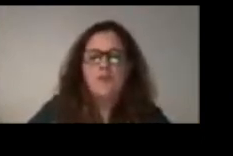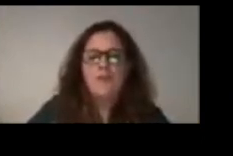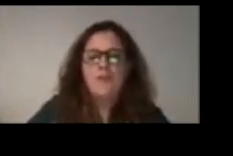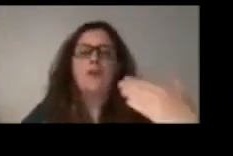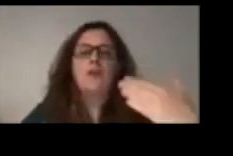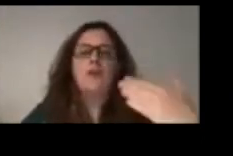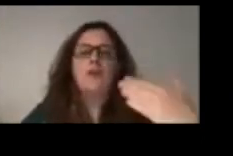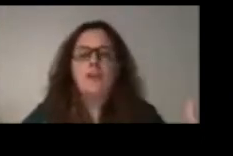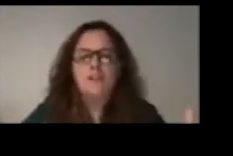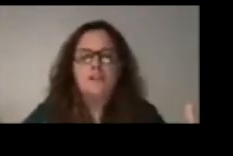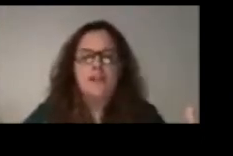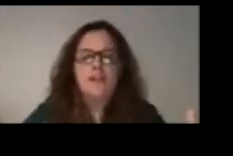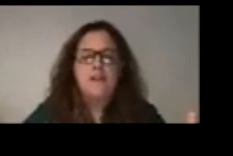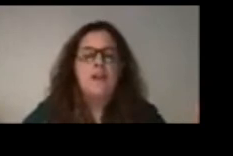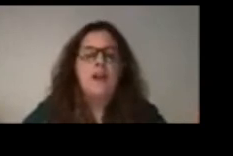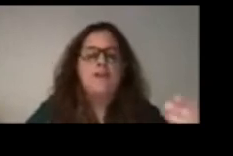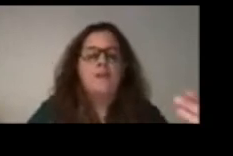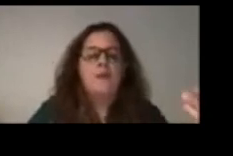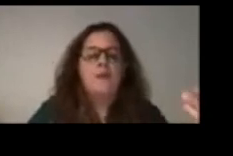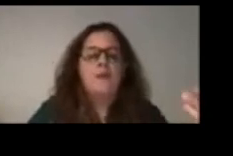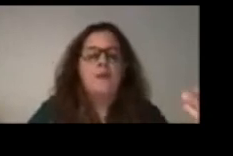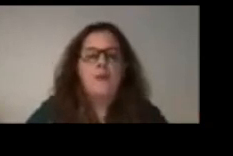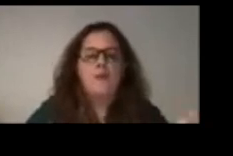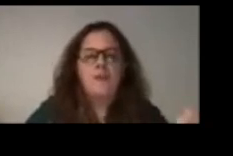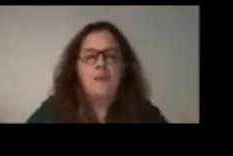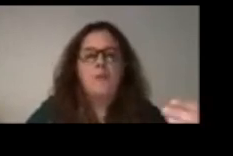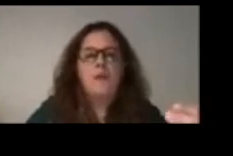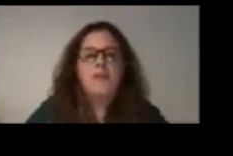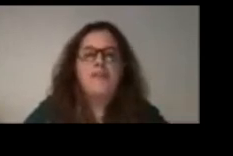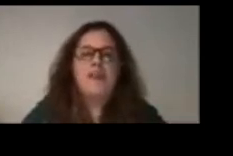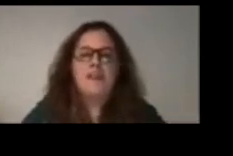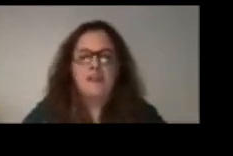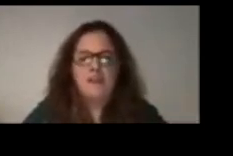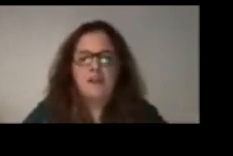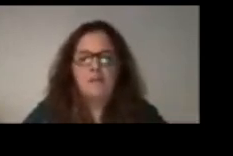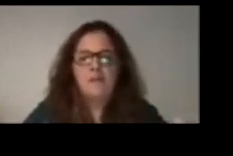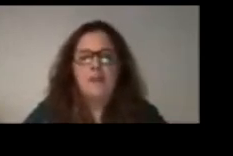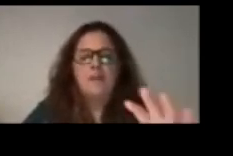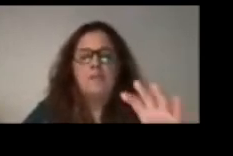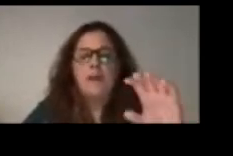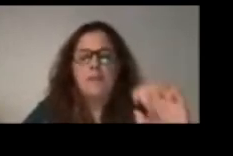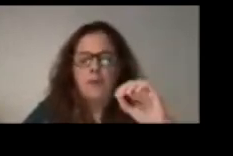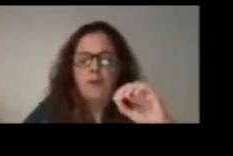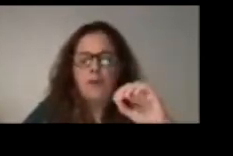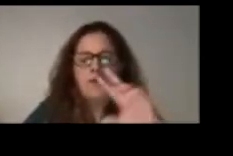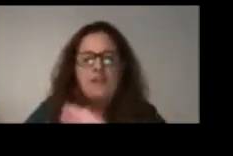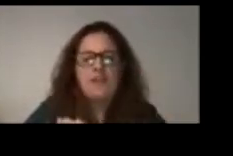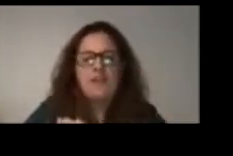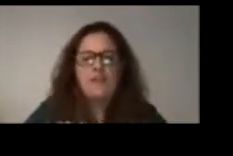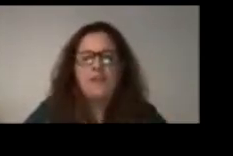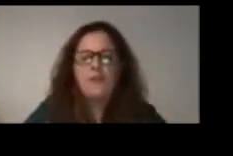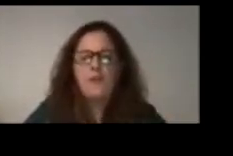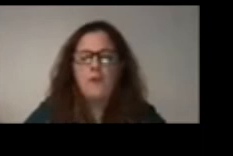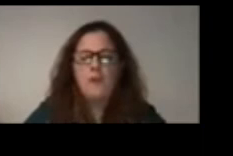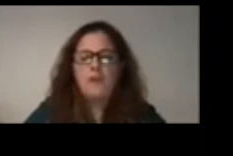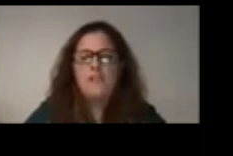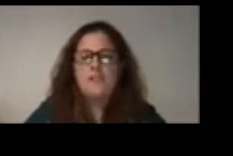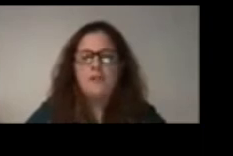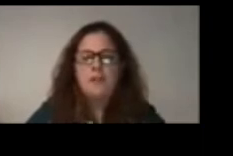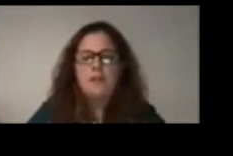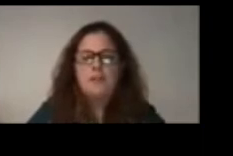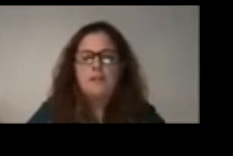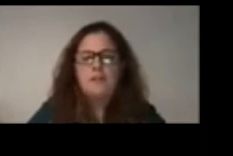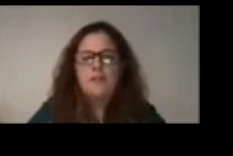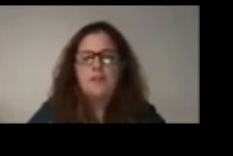solicitud de información y orienta sobre qué autoridad puede llegar a tenerla. Para obtener ese tipo de respuesta, solo